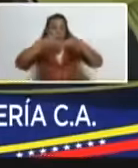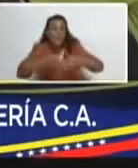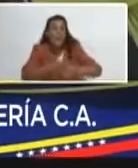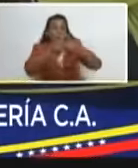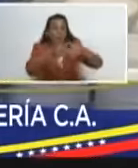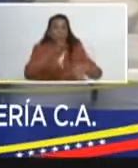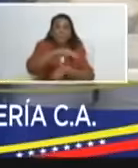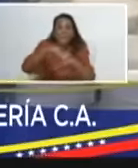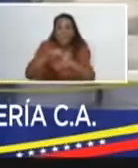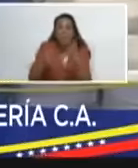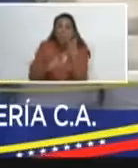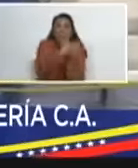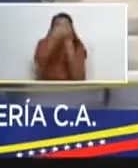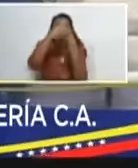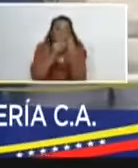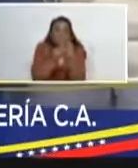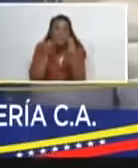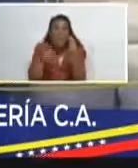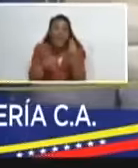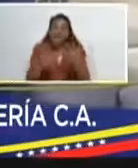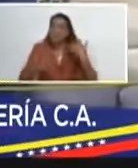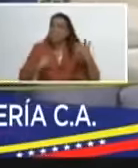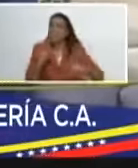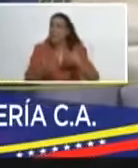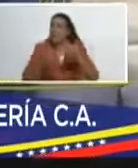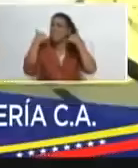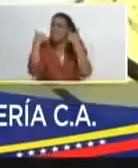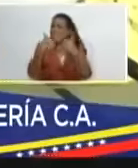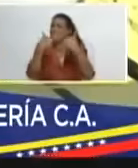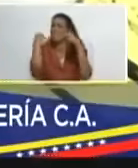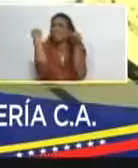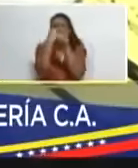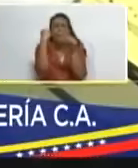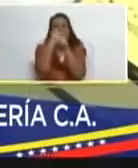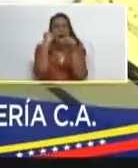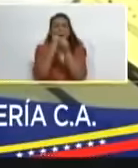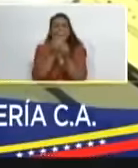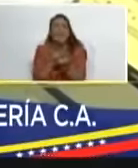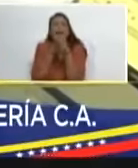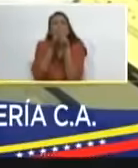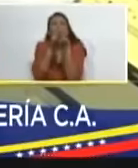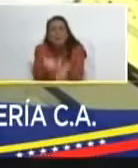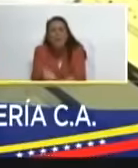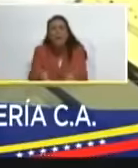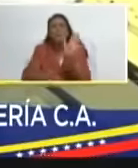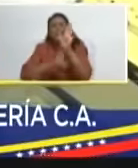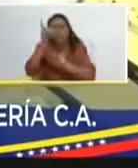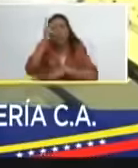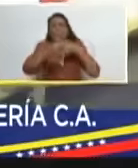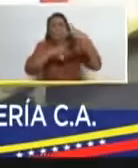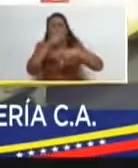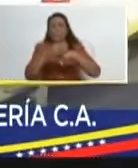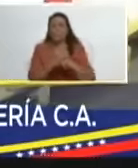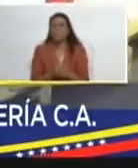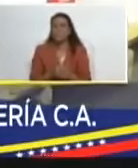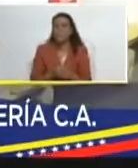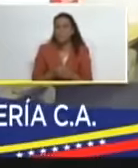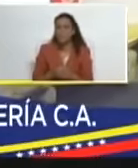el ministerio están haciendo esta extraordinaria labor para contribuir al desarrollo productivo.